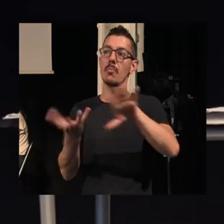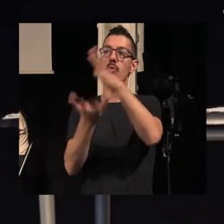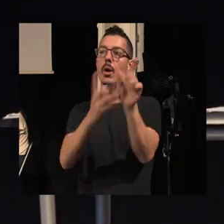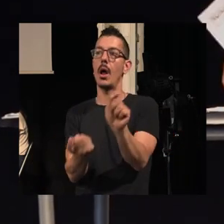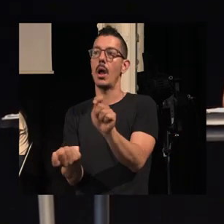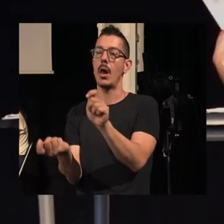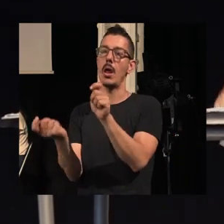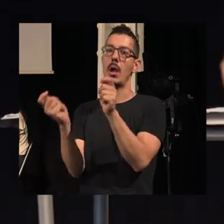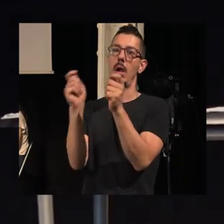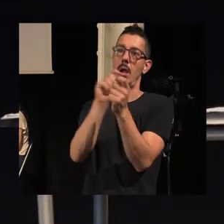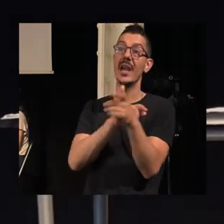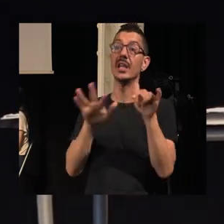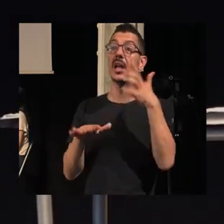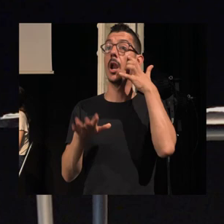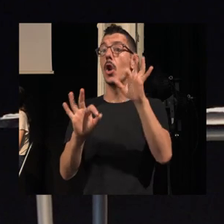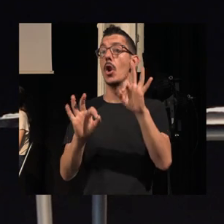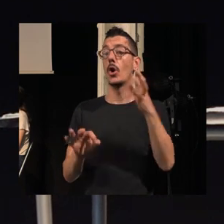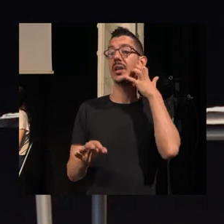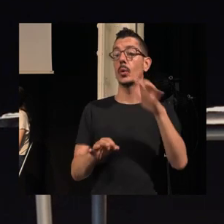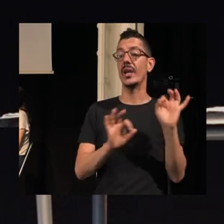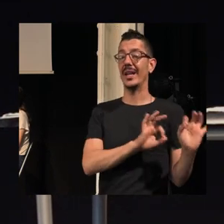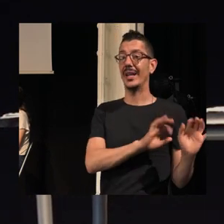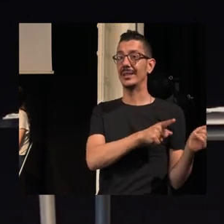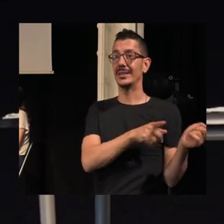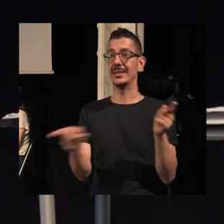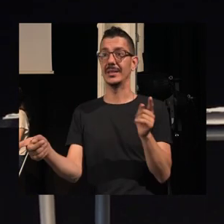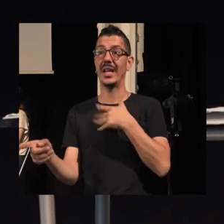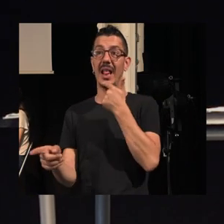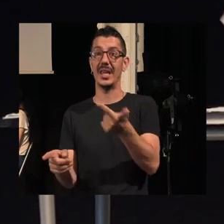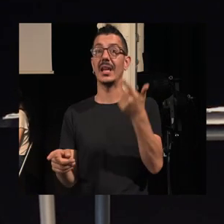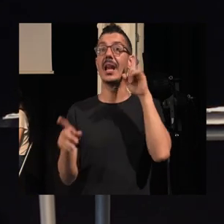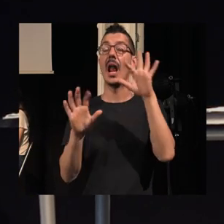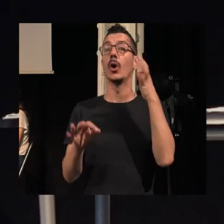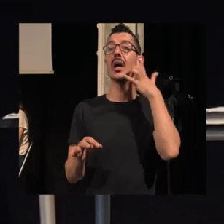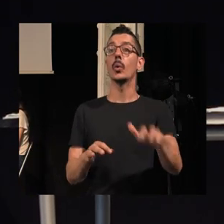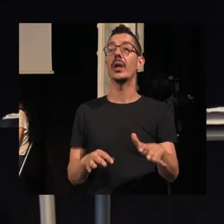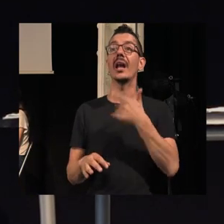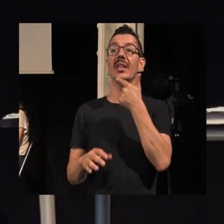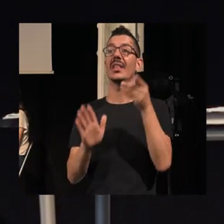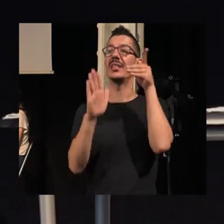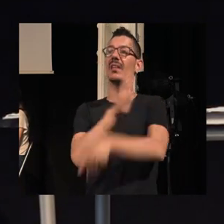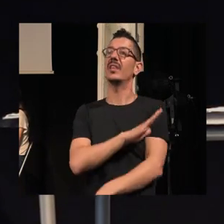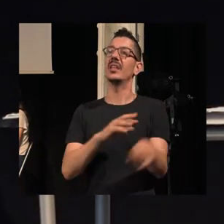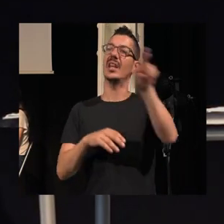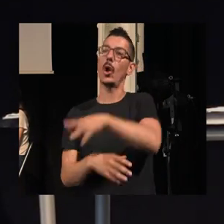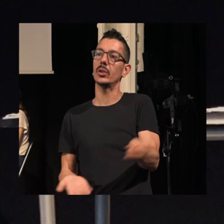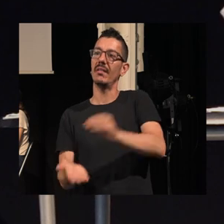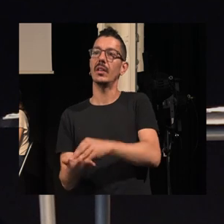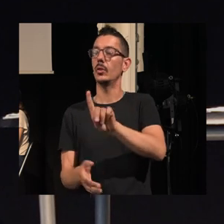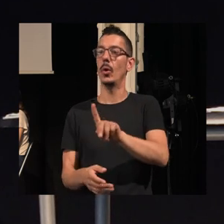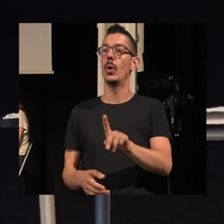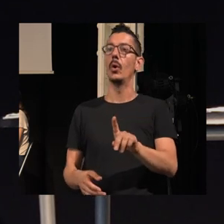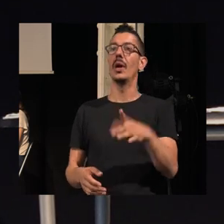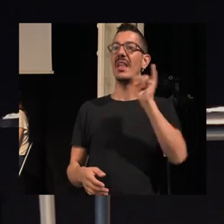Y esa también es la lógica queer. La lógica queer es no redefinir, no crear un esencialismo queer político, una